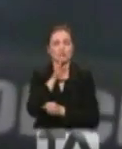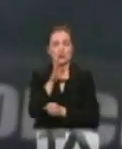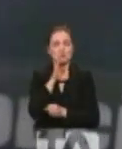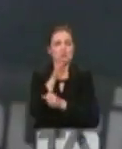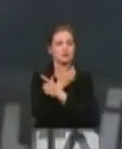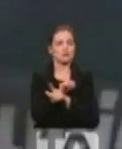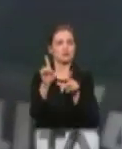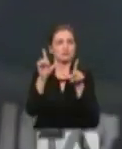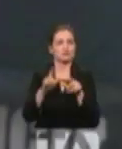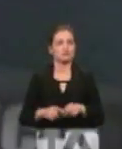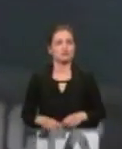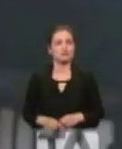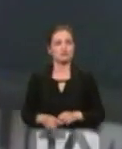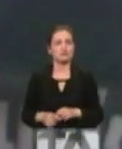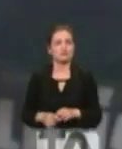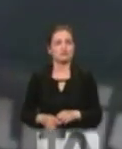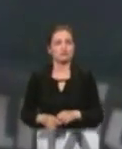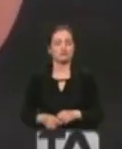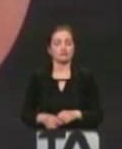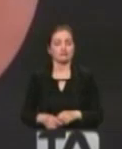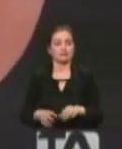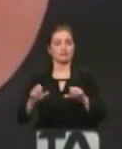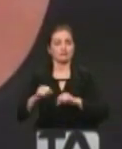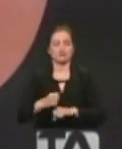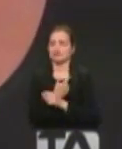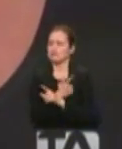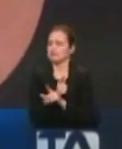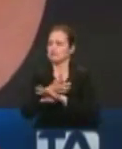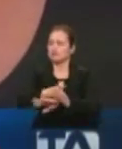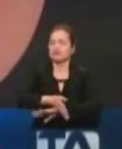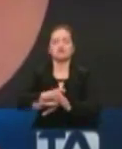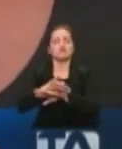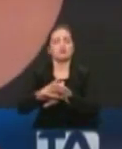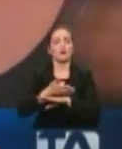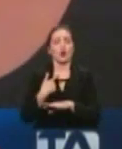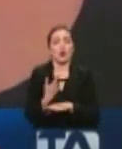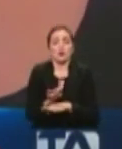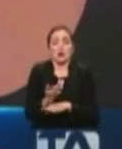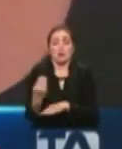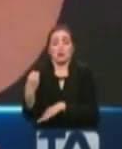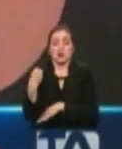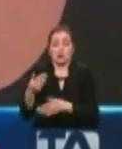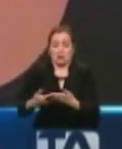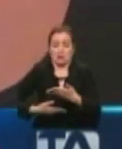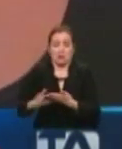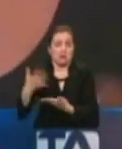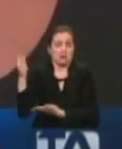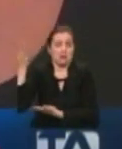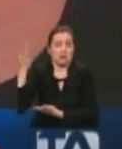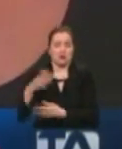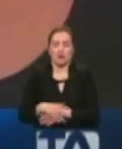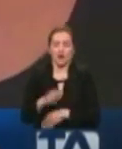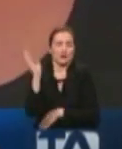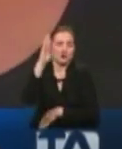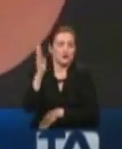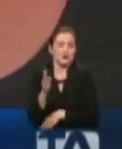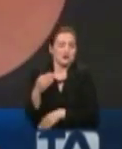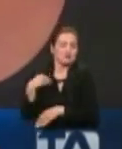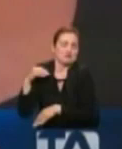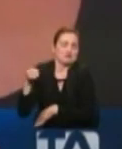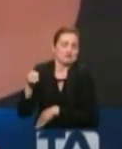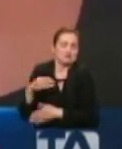ingeniado para evadir la ley. Él tiene sus recursos para salir y alegando de que no se le ha notificado. O sea, nunca se le notifica que él tiene una